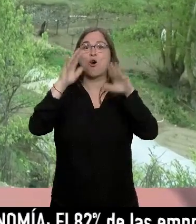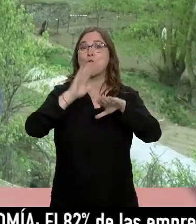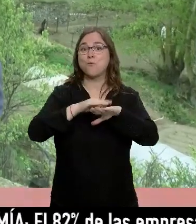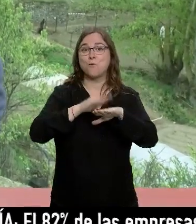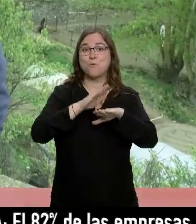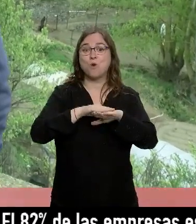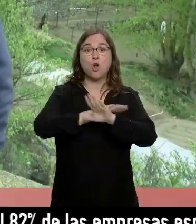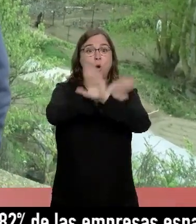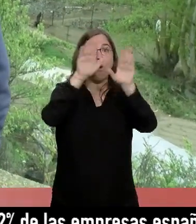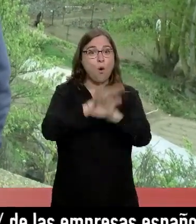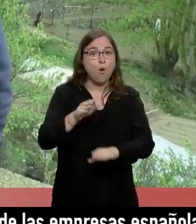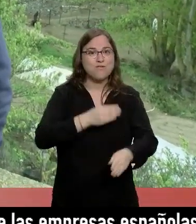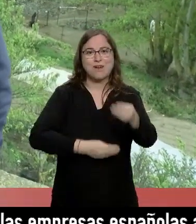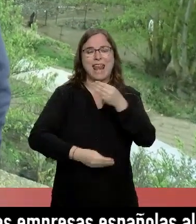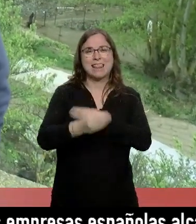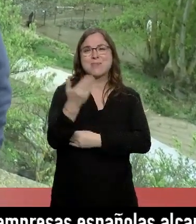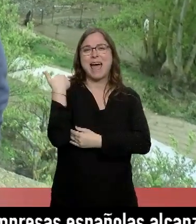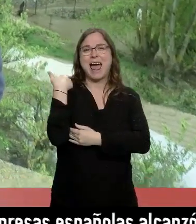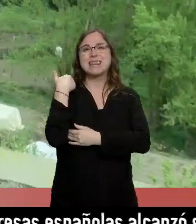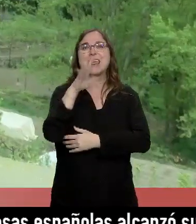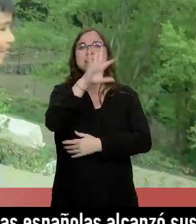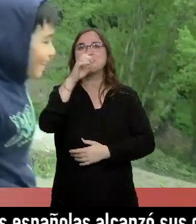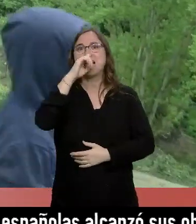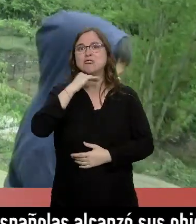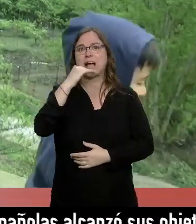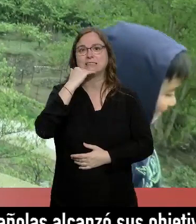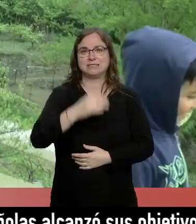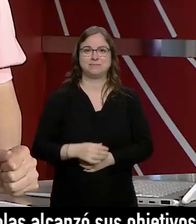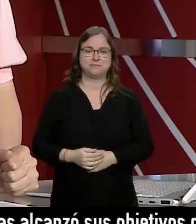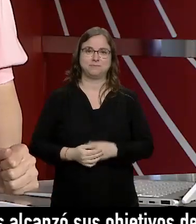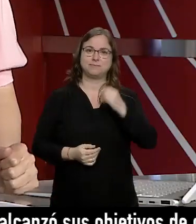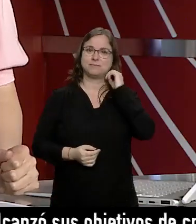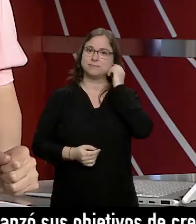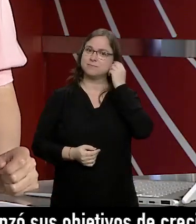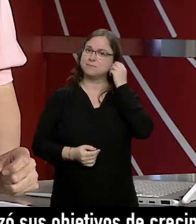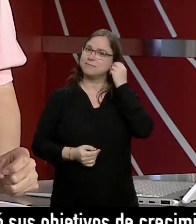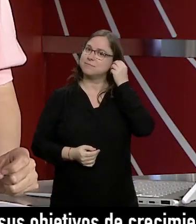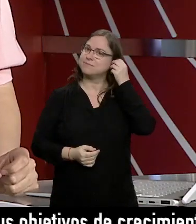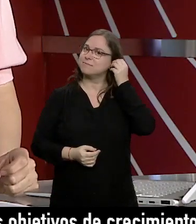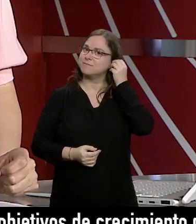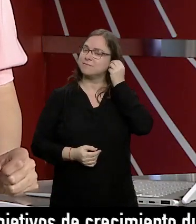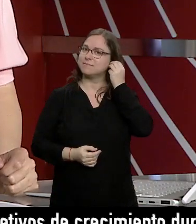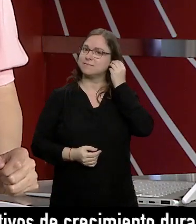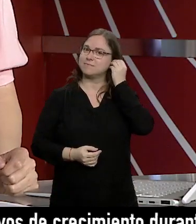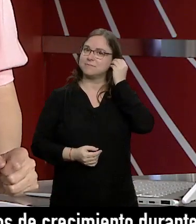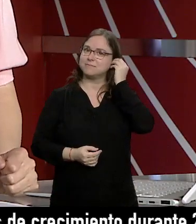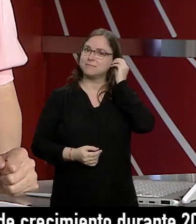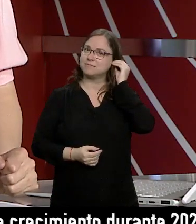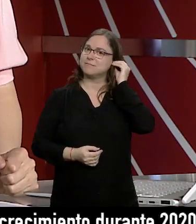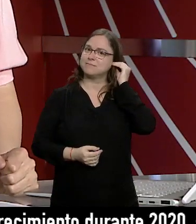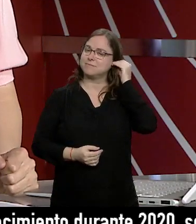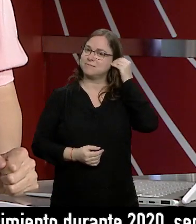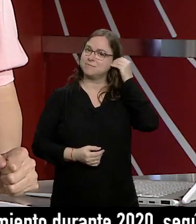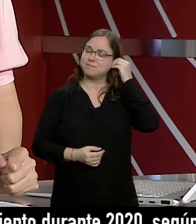el último nacimiento se registró hace casi medio siglo. Y nos vamos ahora hasta Ponferrada porque allí